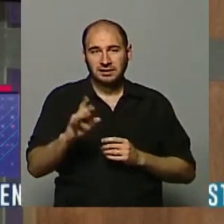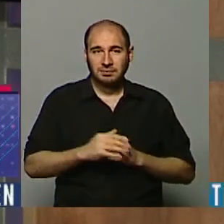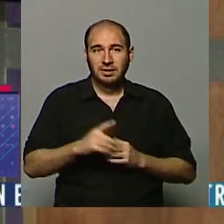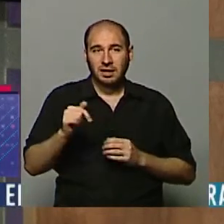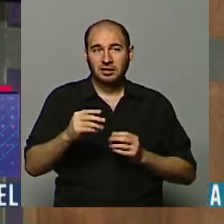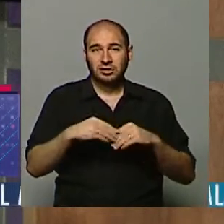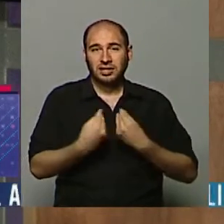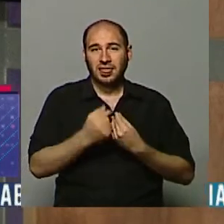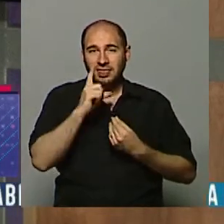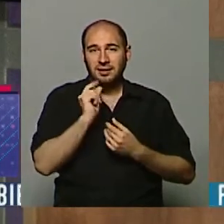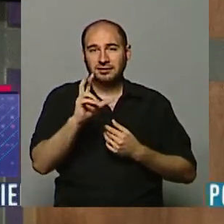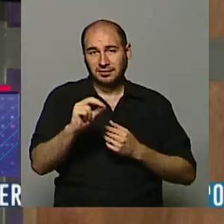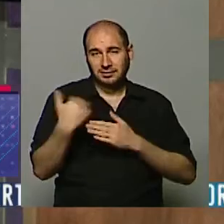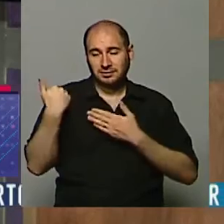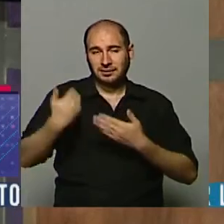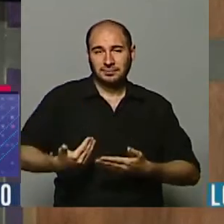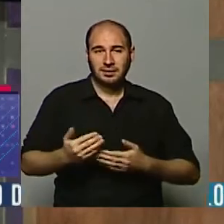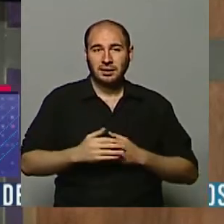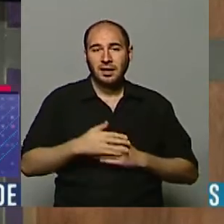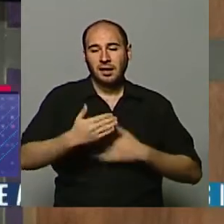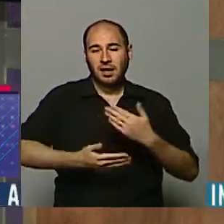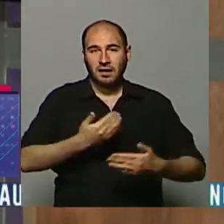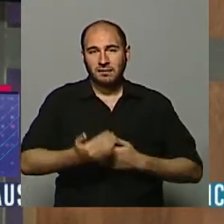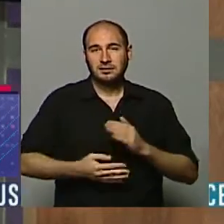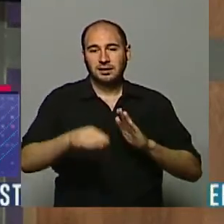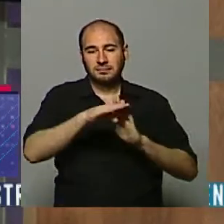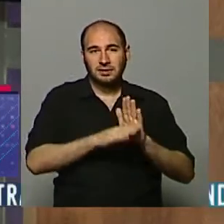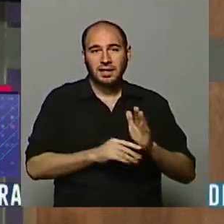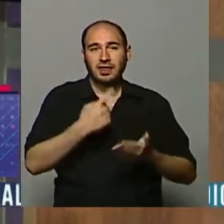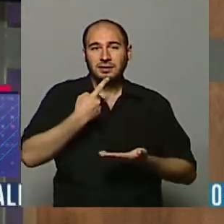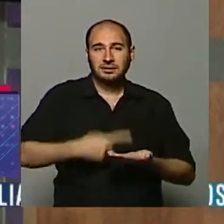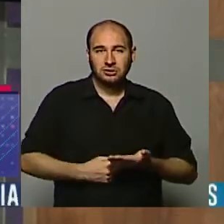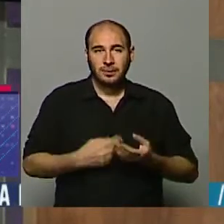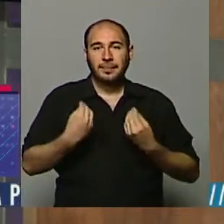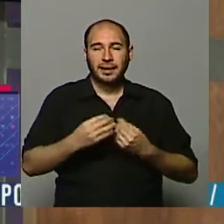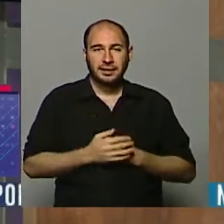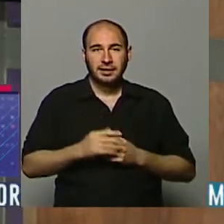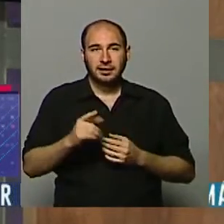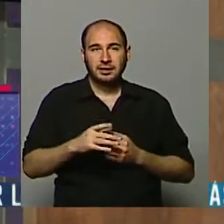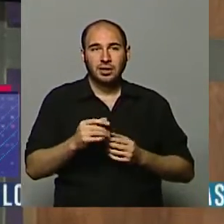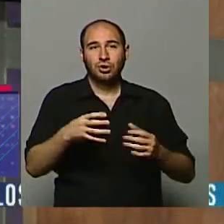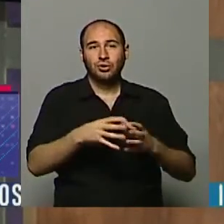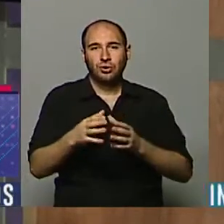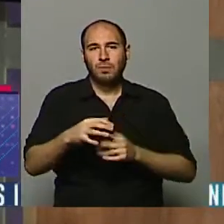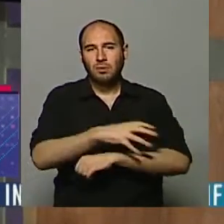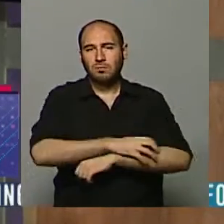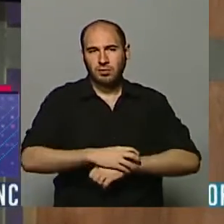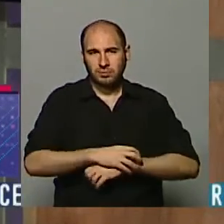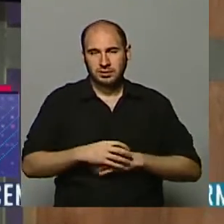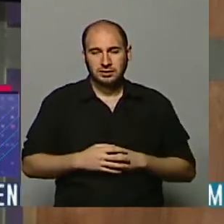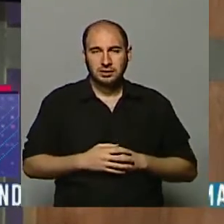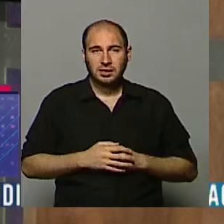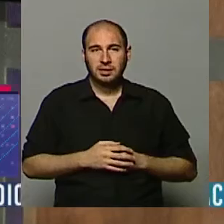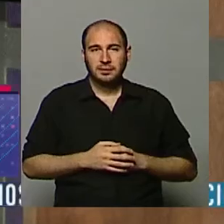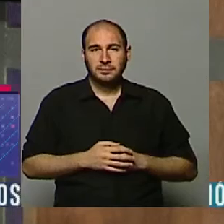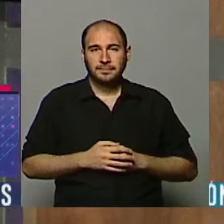de cumplir 30 días, avanzó sobre una serie de medidas para intentar contener a los sectores más vulnerables. Está